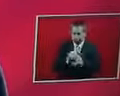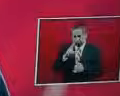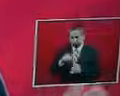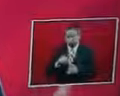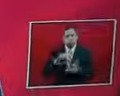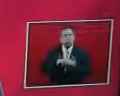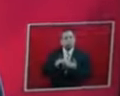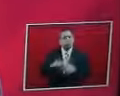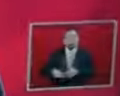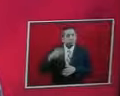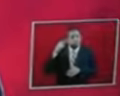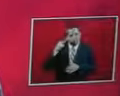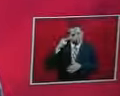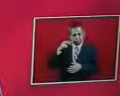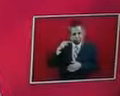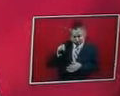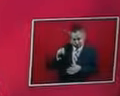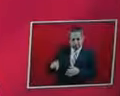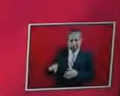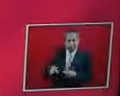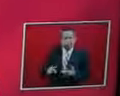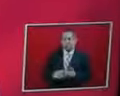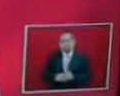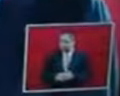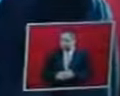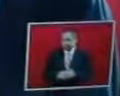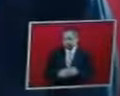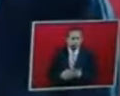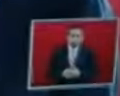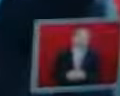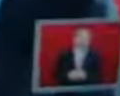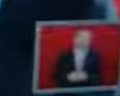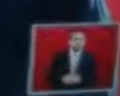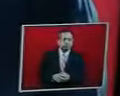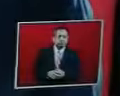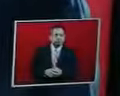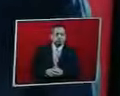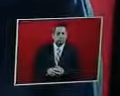Por ejemplo, en Veracruz, que